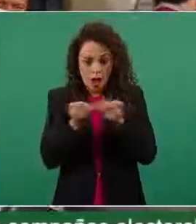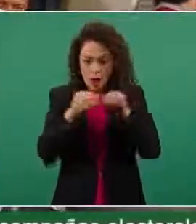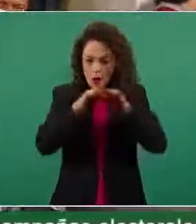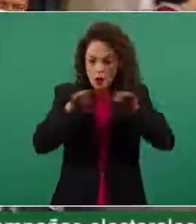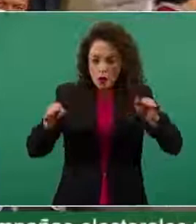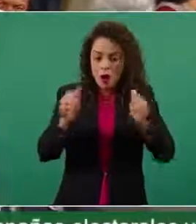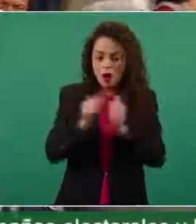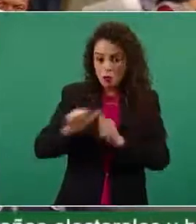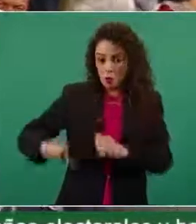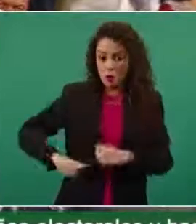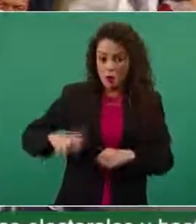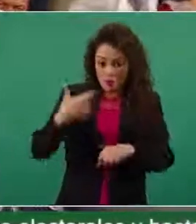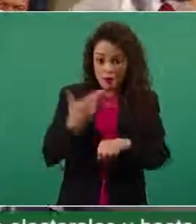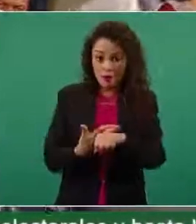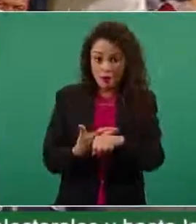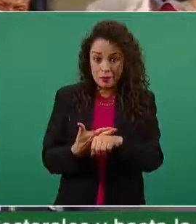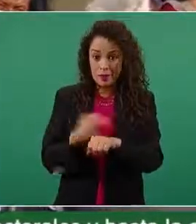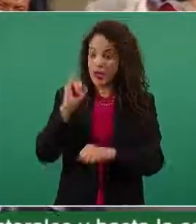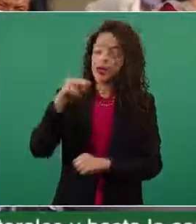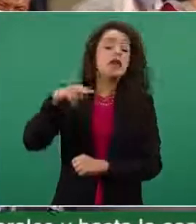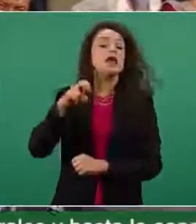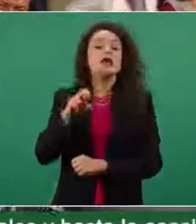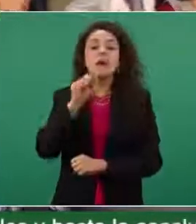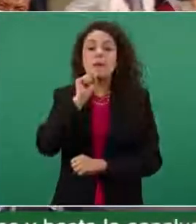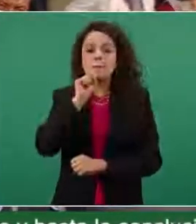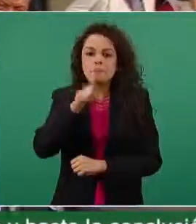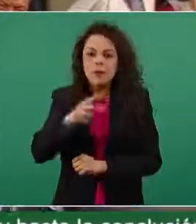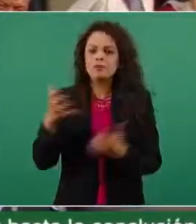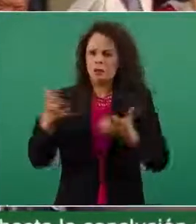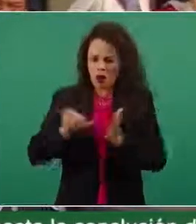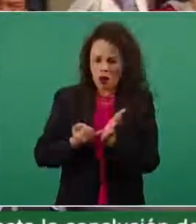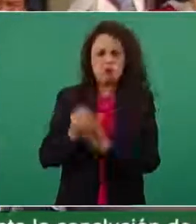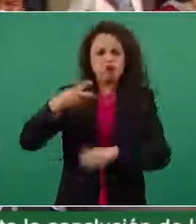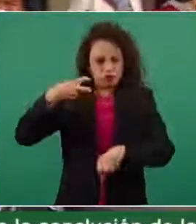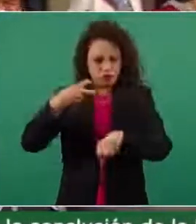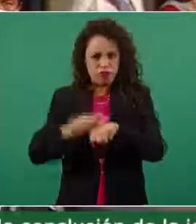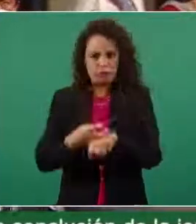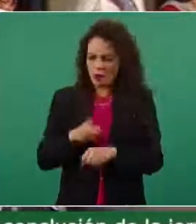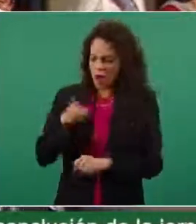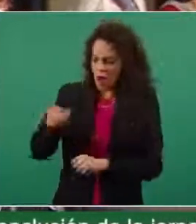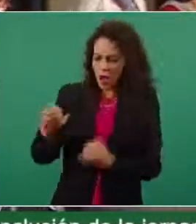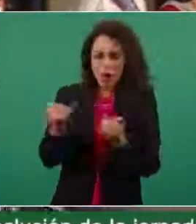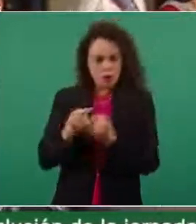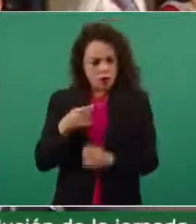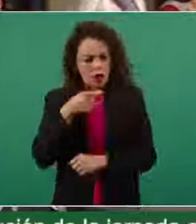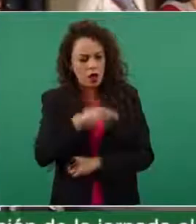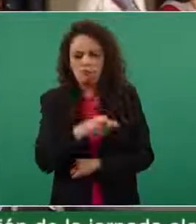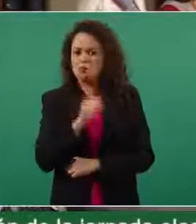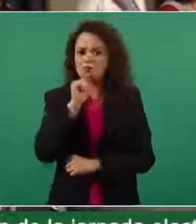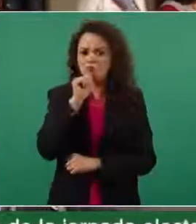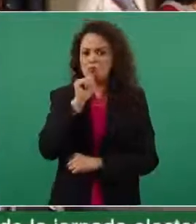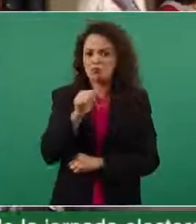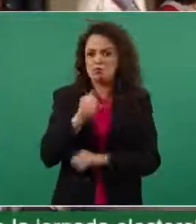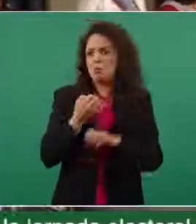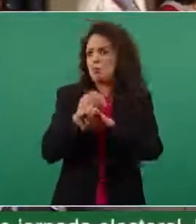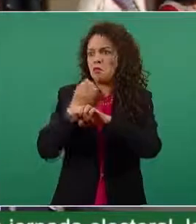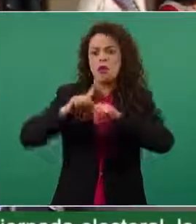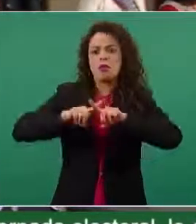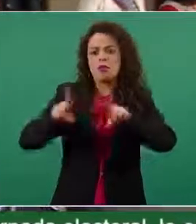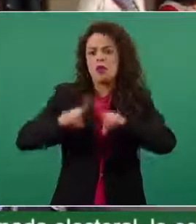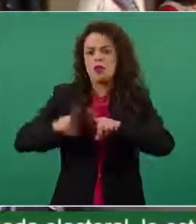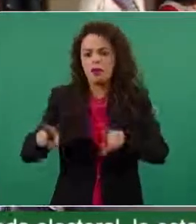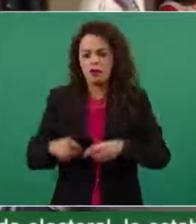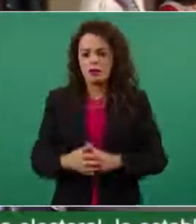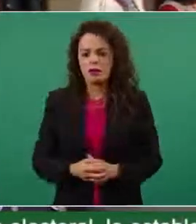está aplicando el mismo rigor hacia un lado que hacia otros estados. Y nosotros en